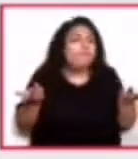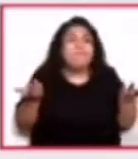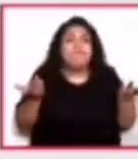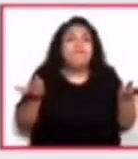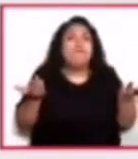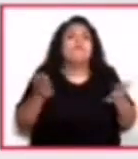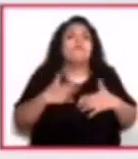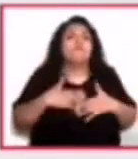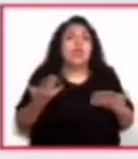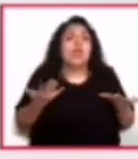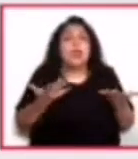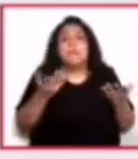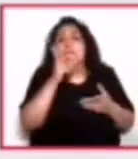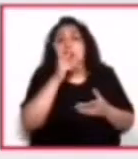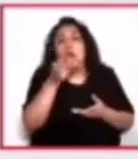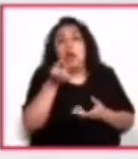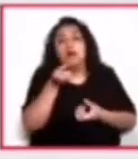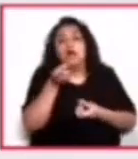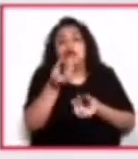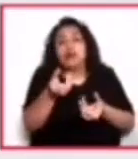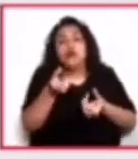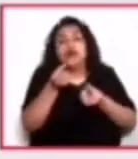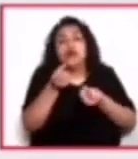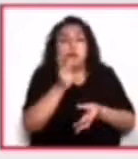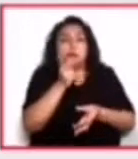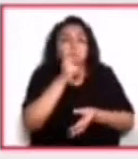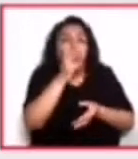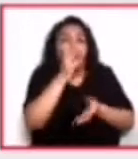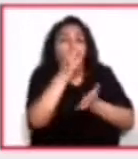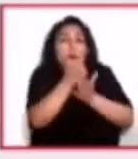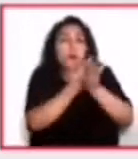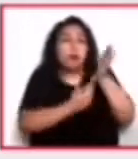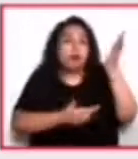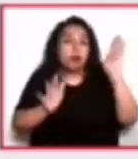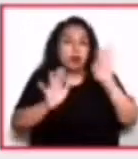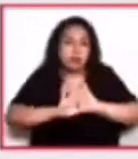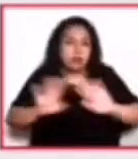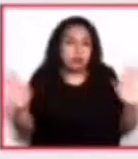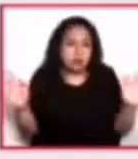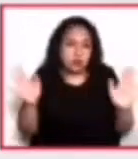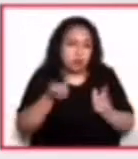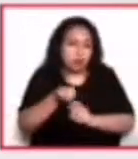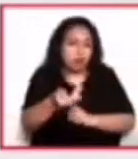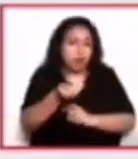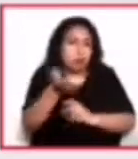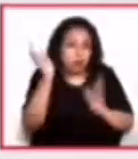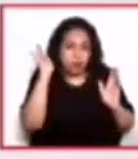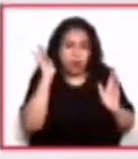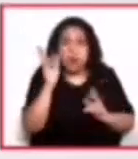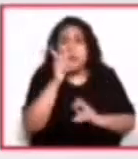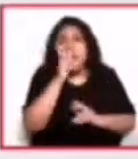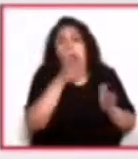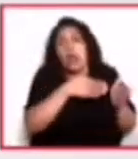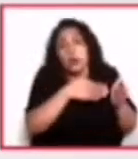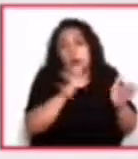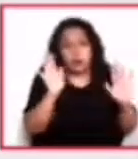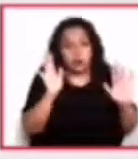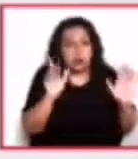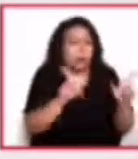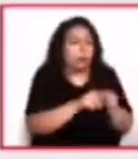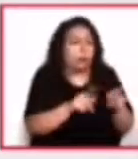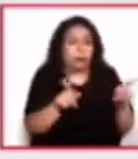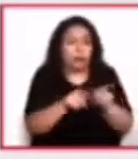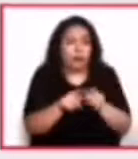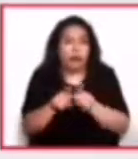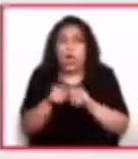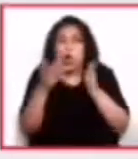que hacemos es enseñar palabras, ¿no? Oh, pues hoy vamos a conocer este grupo de palabras, ¿no? Palabras de la cocina. No